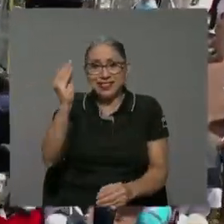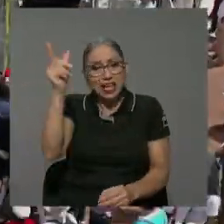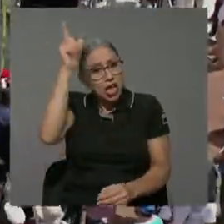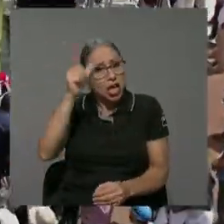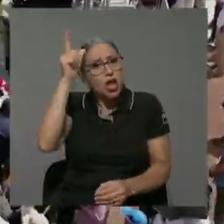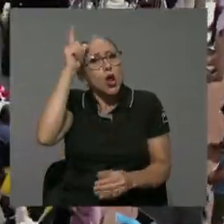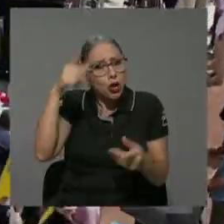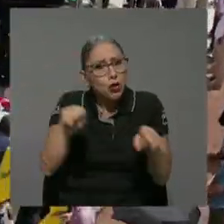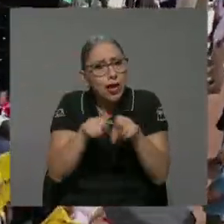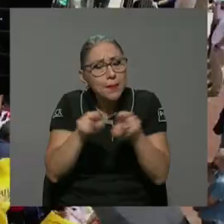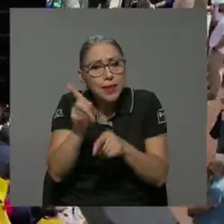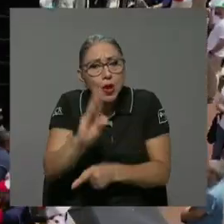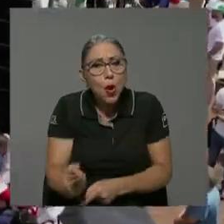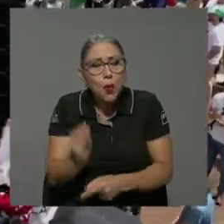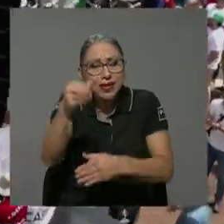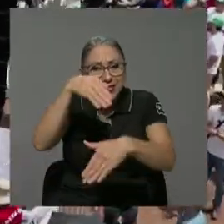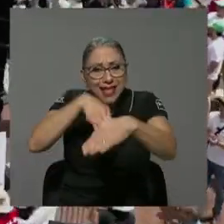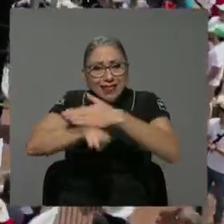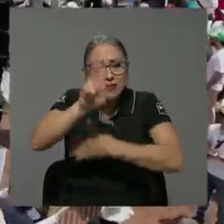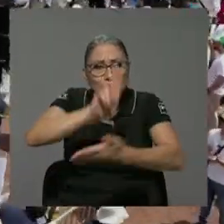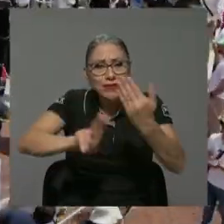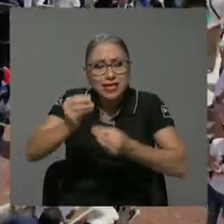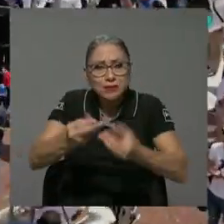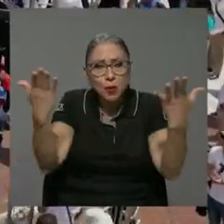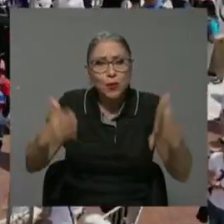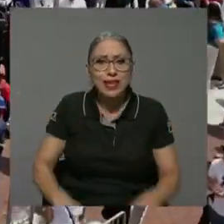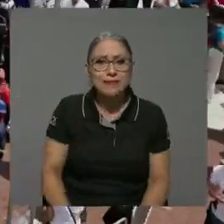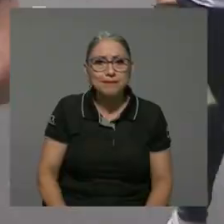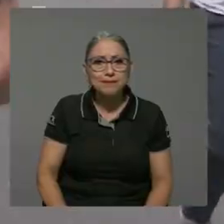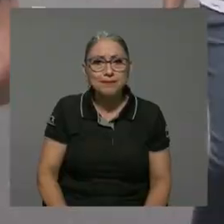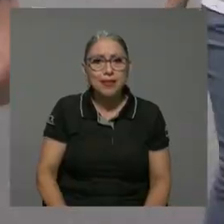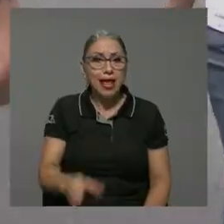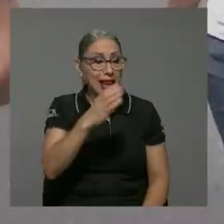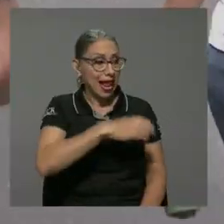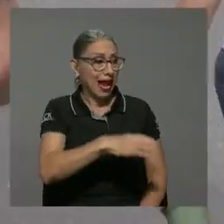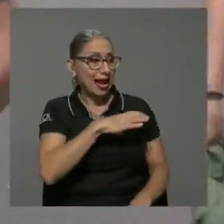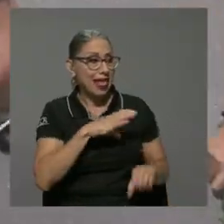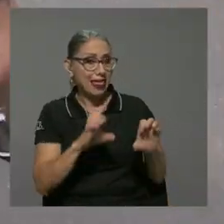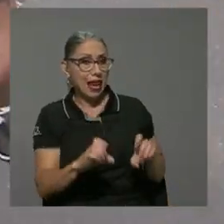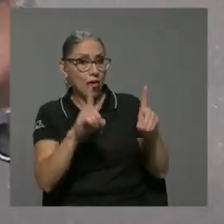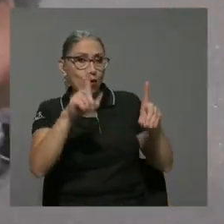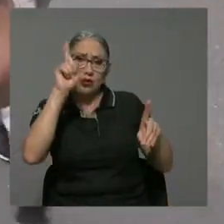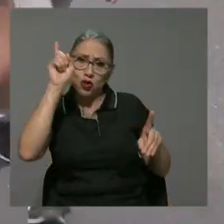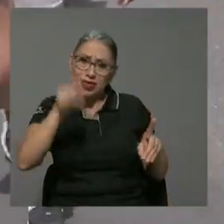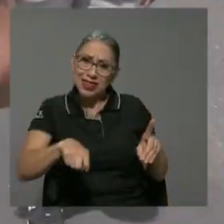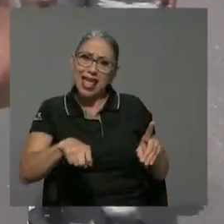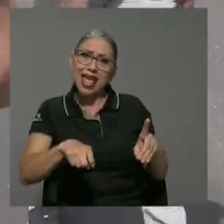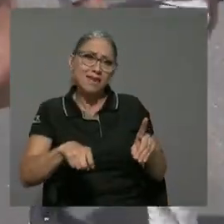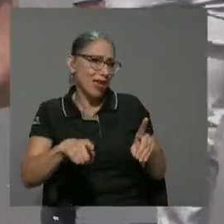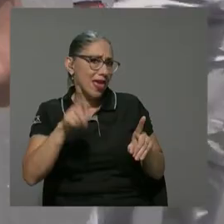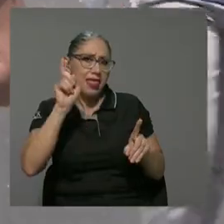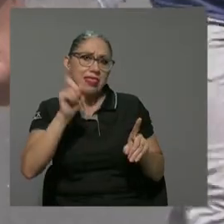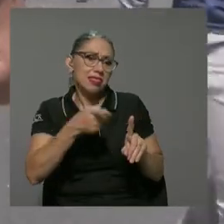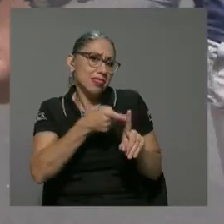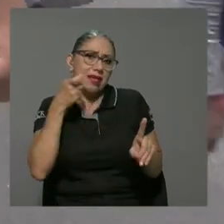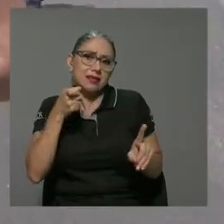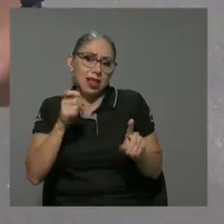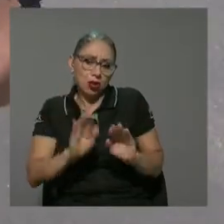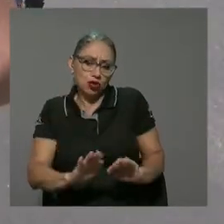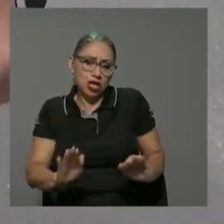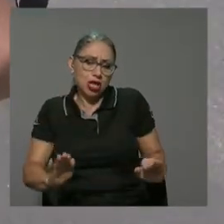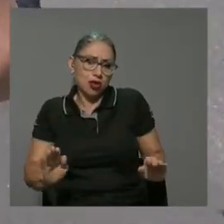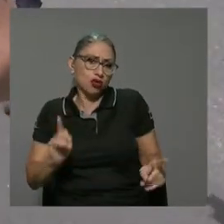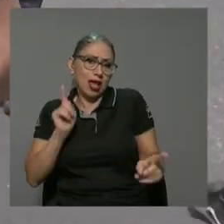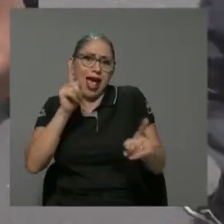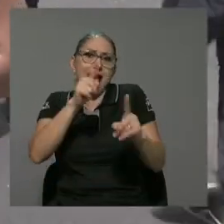las universidades públicas. La calidad de la educación tiene que presentarse desde los más pequeñitos hasta los más grandes.